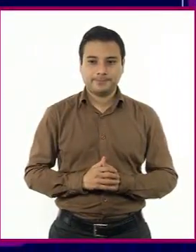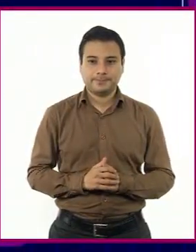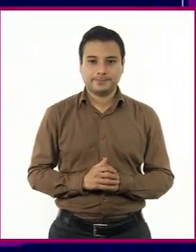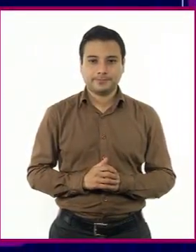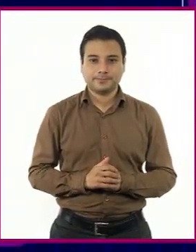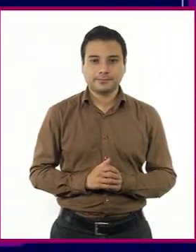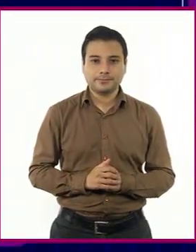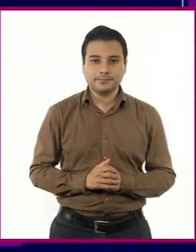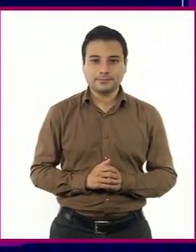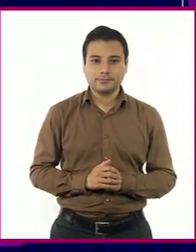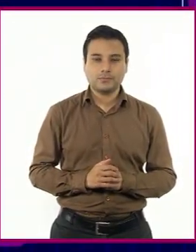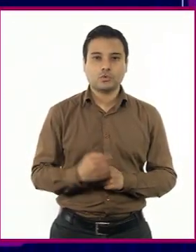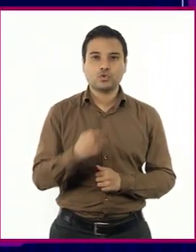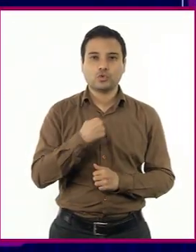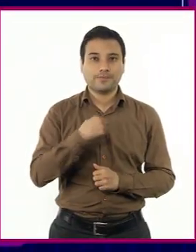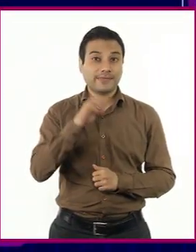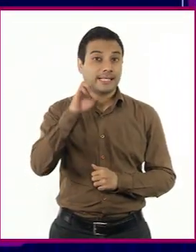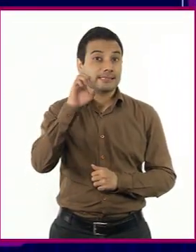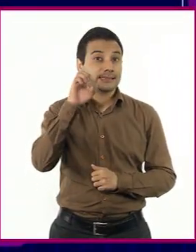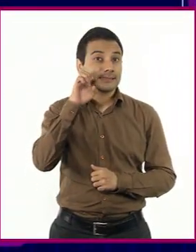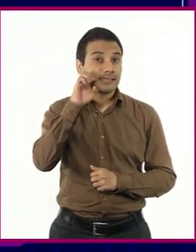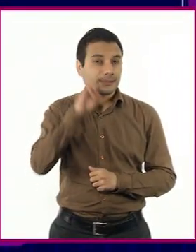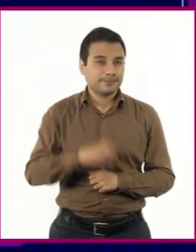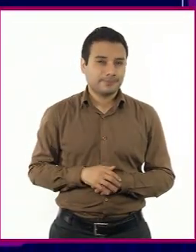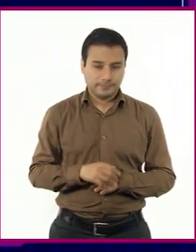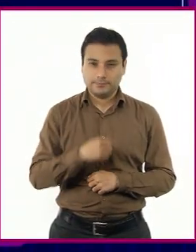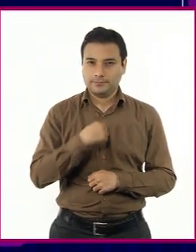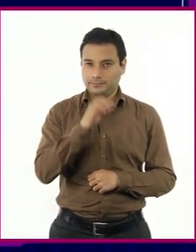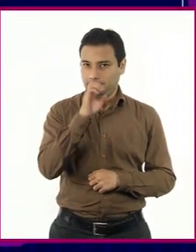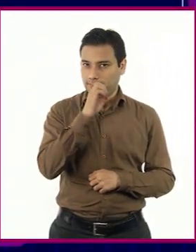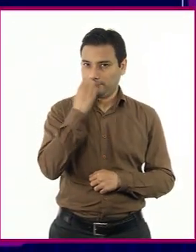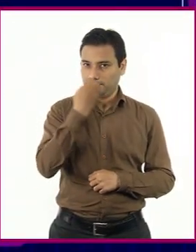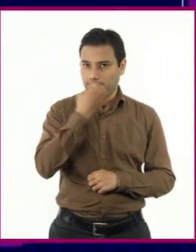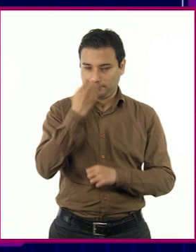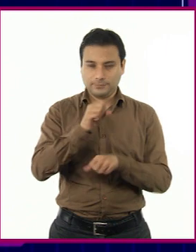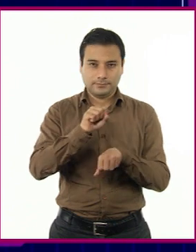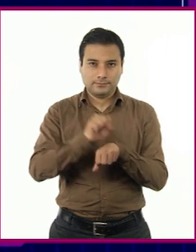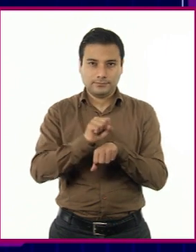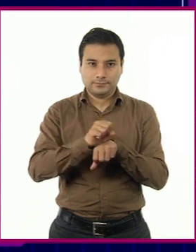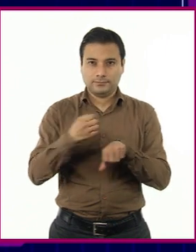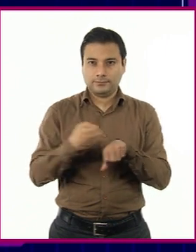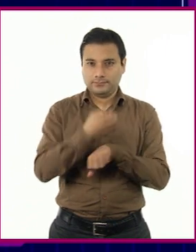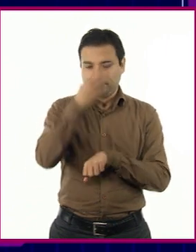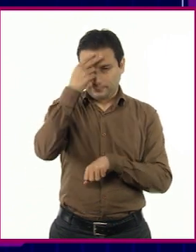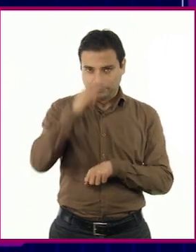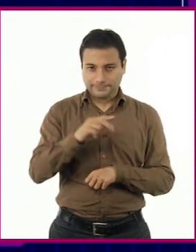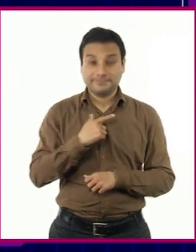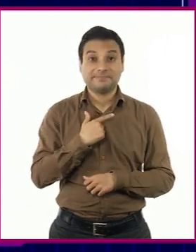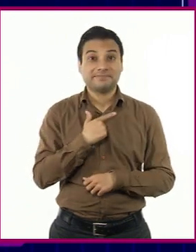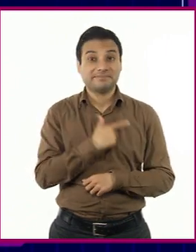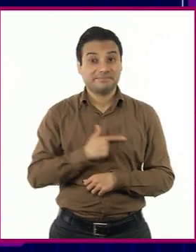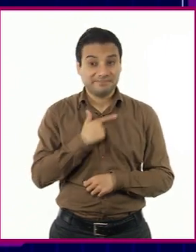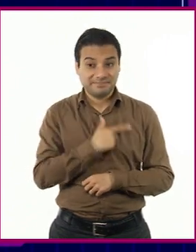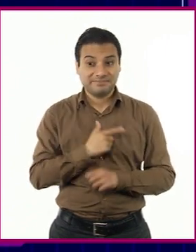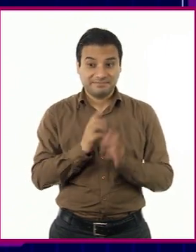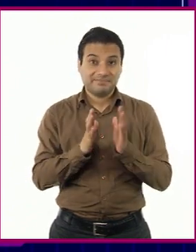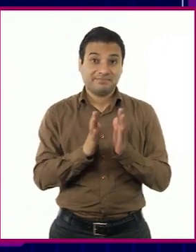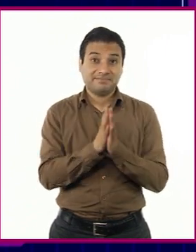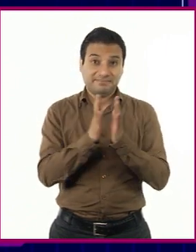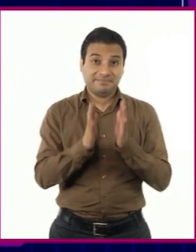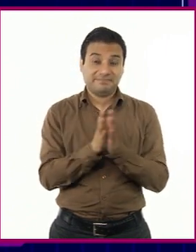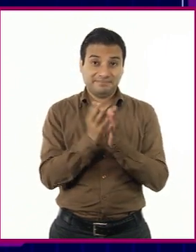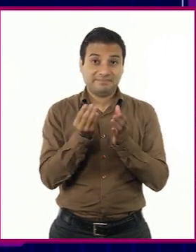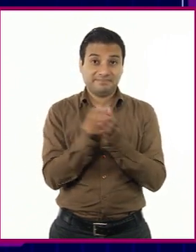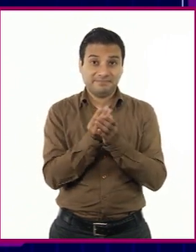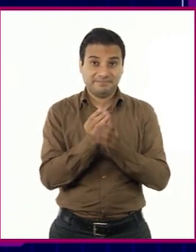Soy Estrella, estudio en una escuela secundaria técnica del Estado de México. Es un gusto participar en esta sesión con los